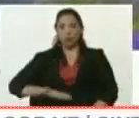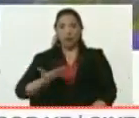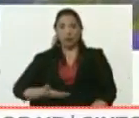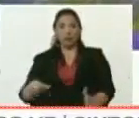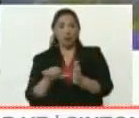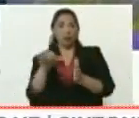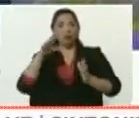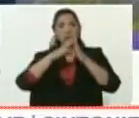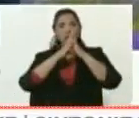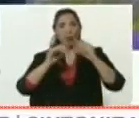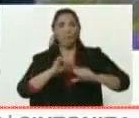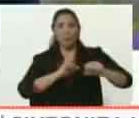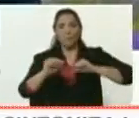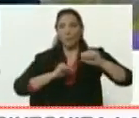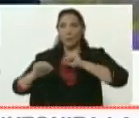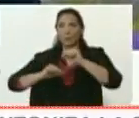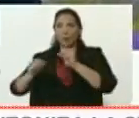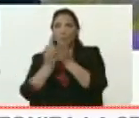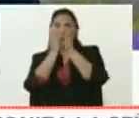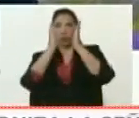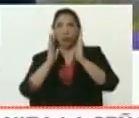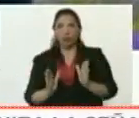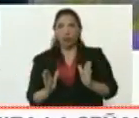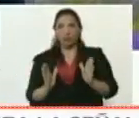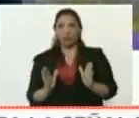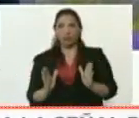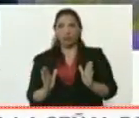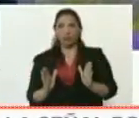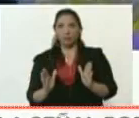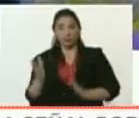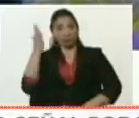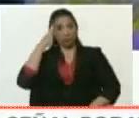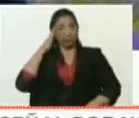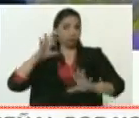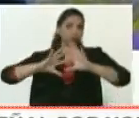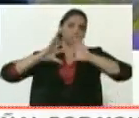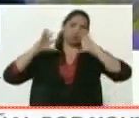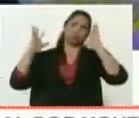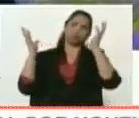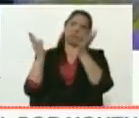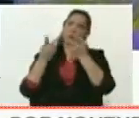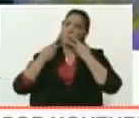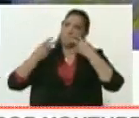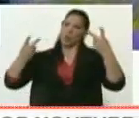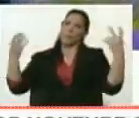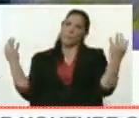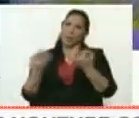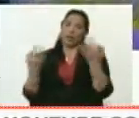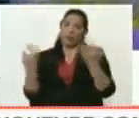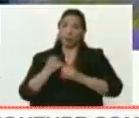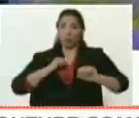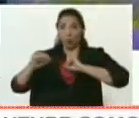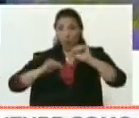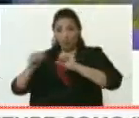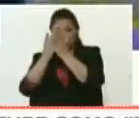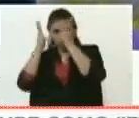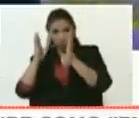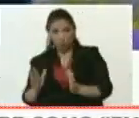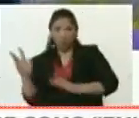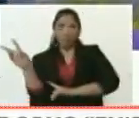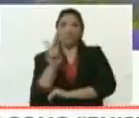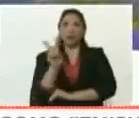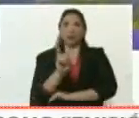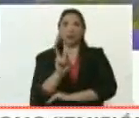todo el movimiento estudiantil, y que lo sepa el mundo, el verdadero movimiento estudiantil de